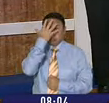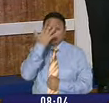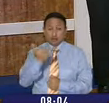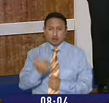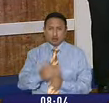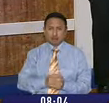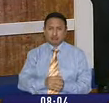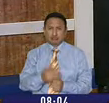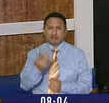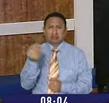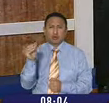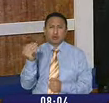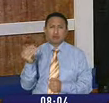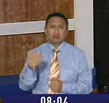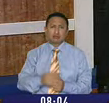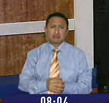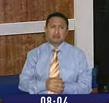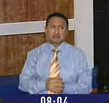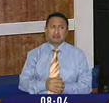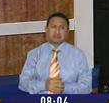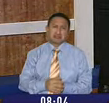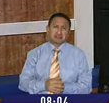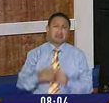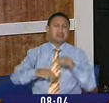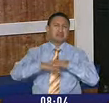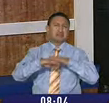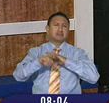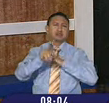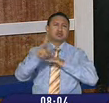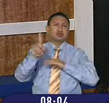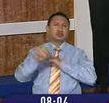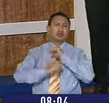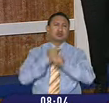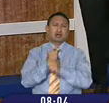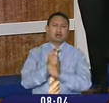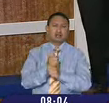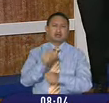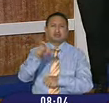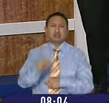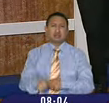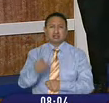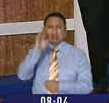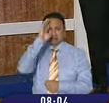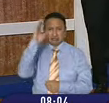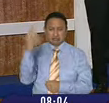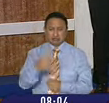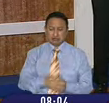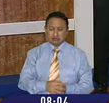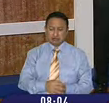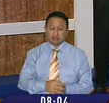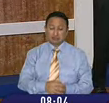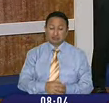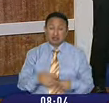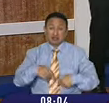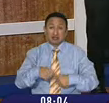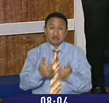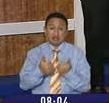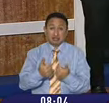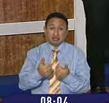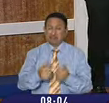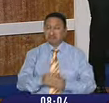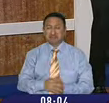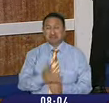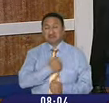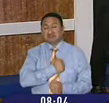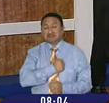dejan ver. Peladitos, quedas tendrán 21 años. Muchachos desviados, muchachos, en el camino. Terrible. En vez de hacer algo productivo,